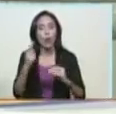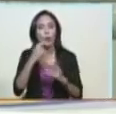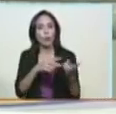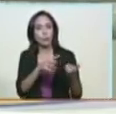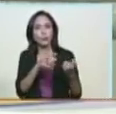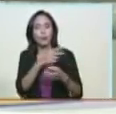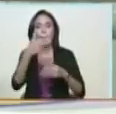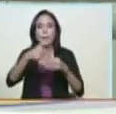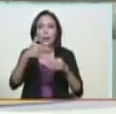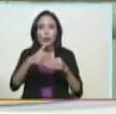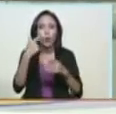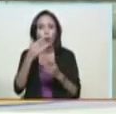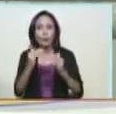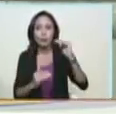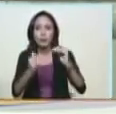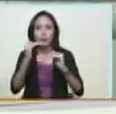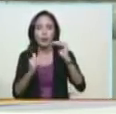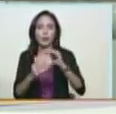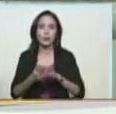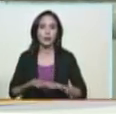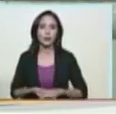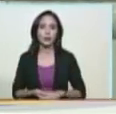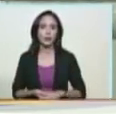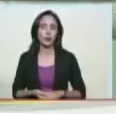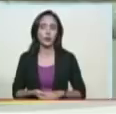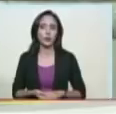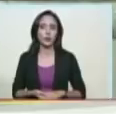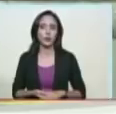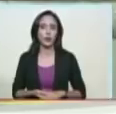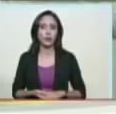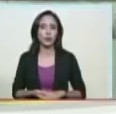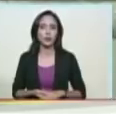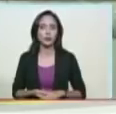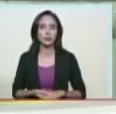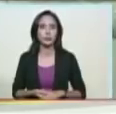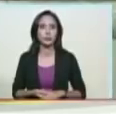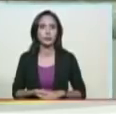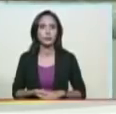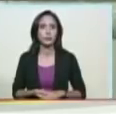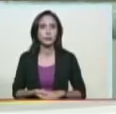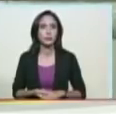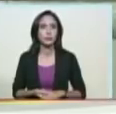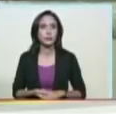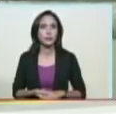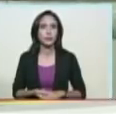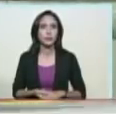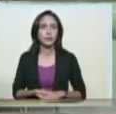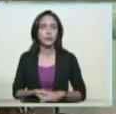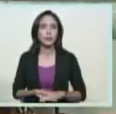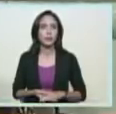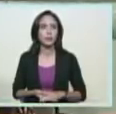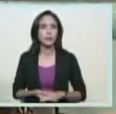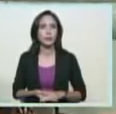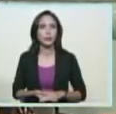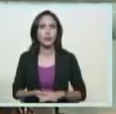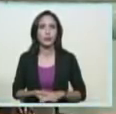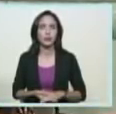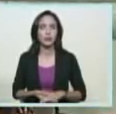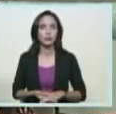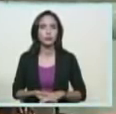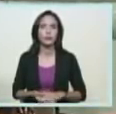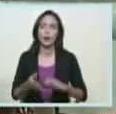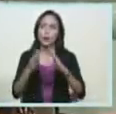ingreso petrolero gracias al liderazgo de nuestro comandante hugo chávez a la recuperación del papel